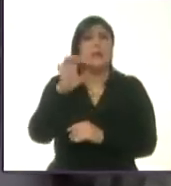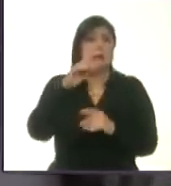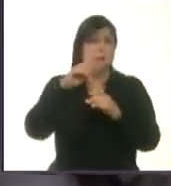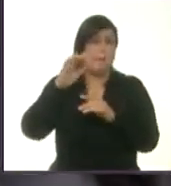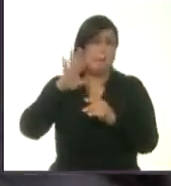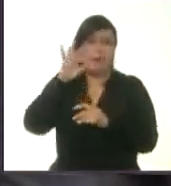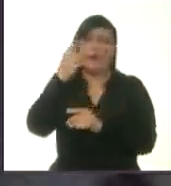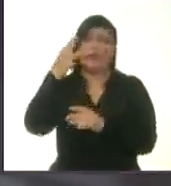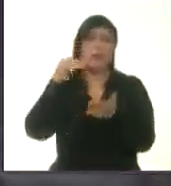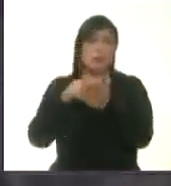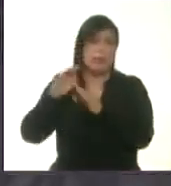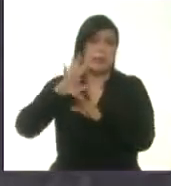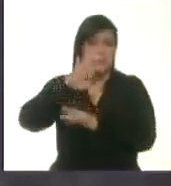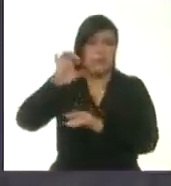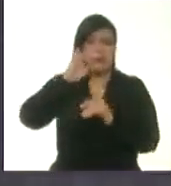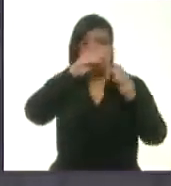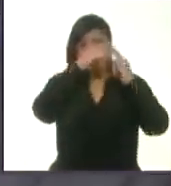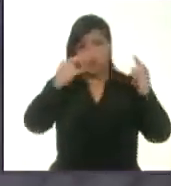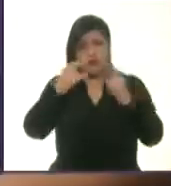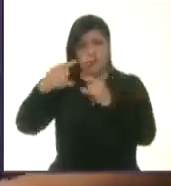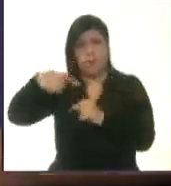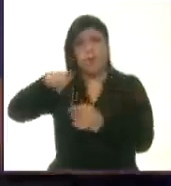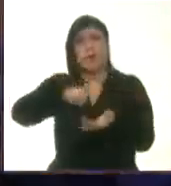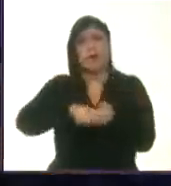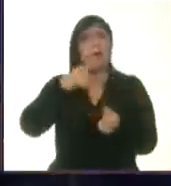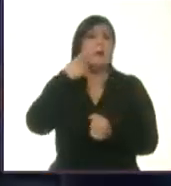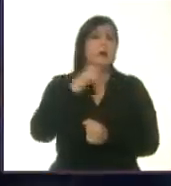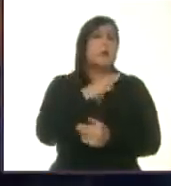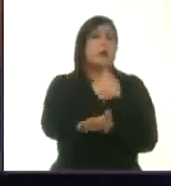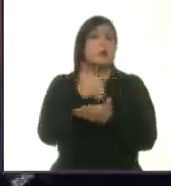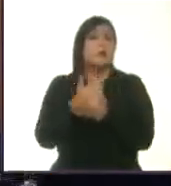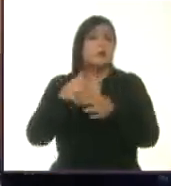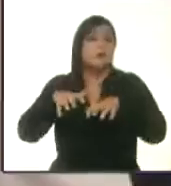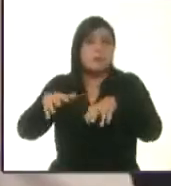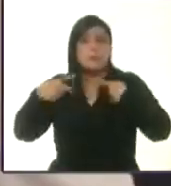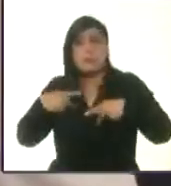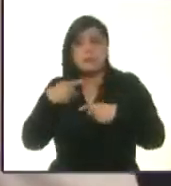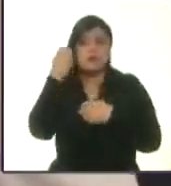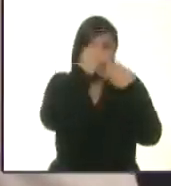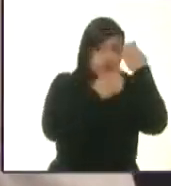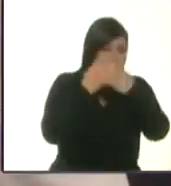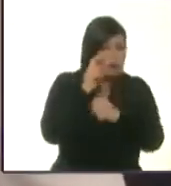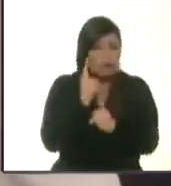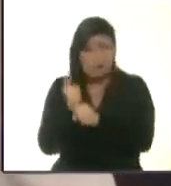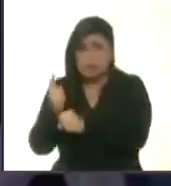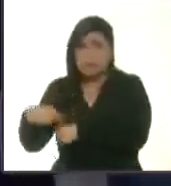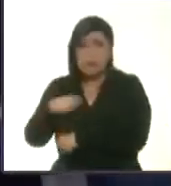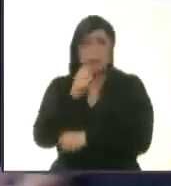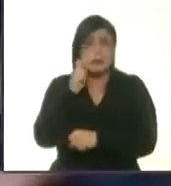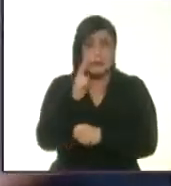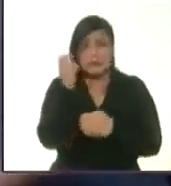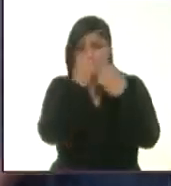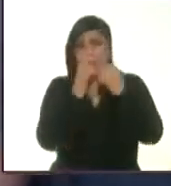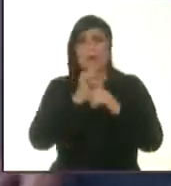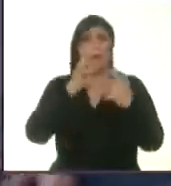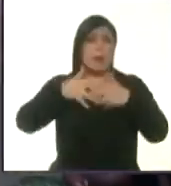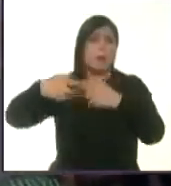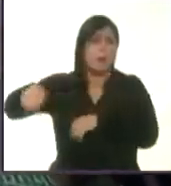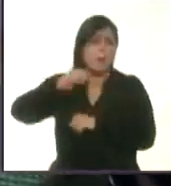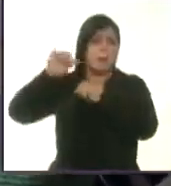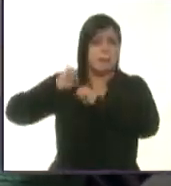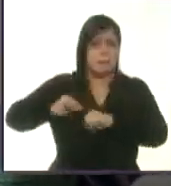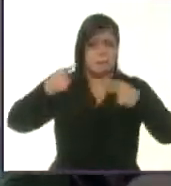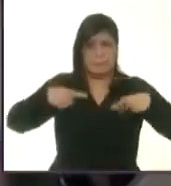más de 13 mil casillas ciudadanos ciudadanas observadores observadoras funcionarios y funcionarias de